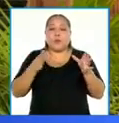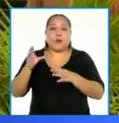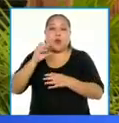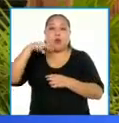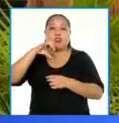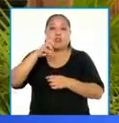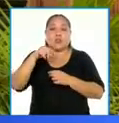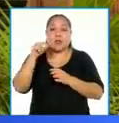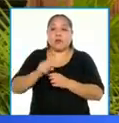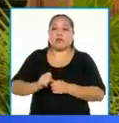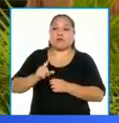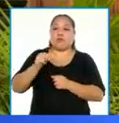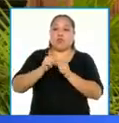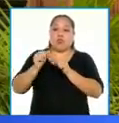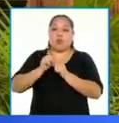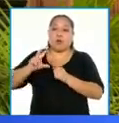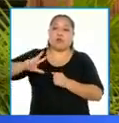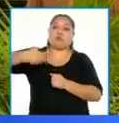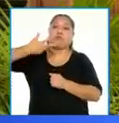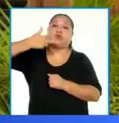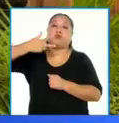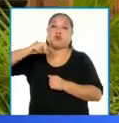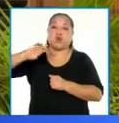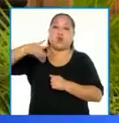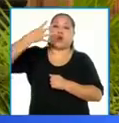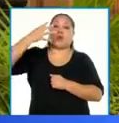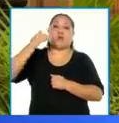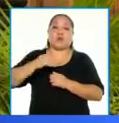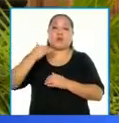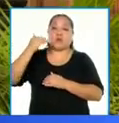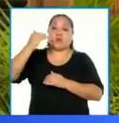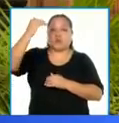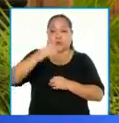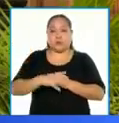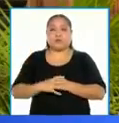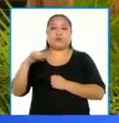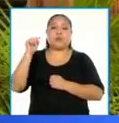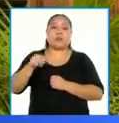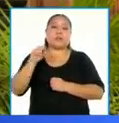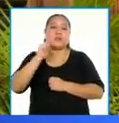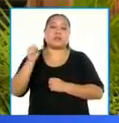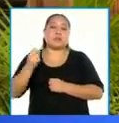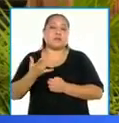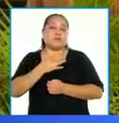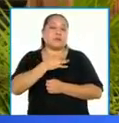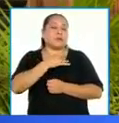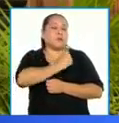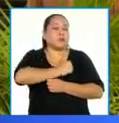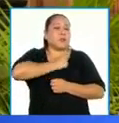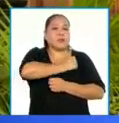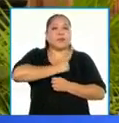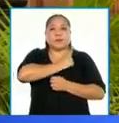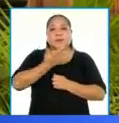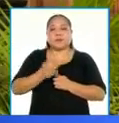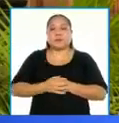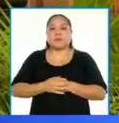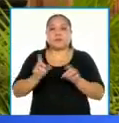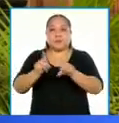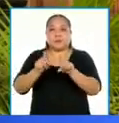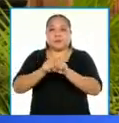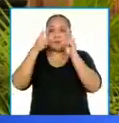un determinado precio normal se han multiplicado los precios. Y ese sí es un inconveniente que... También